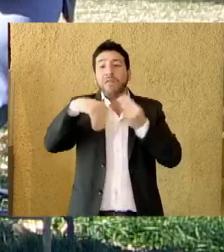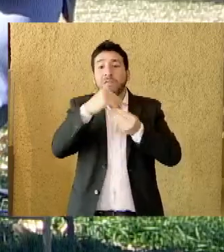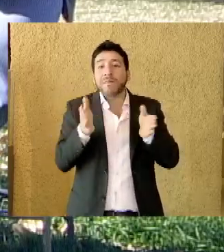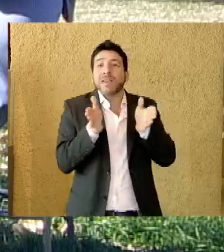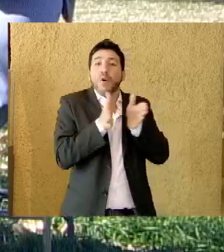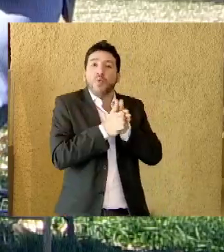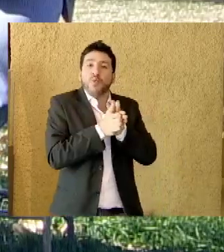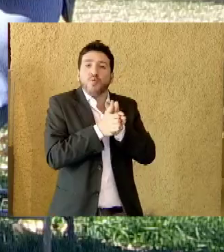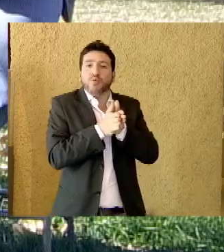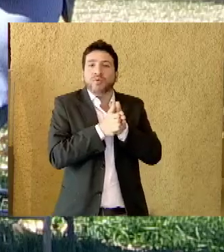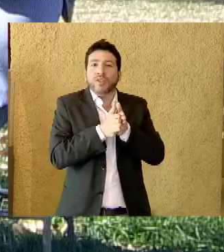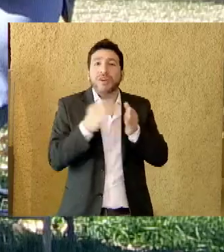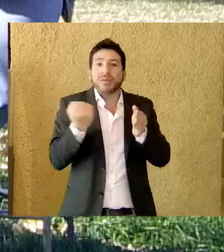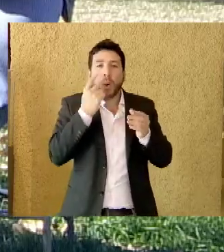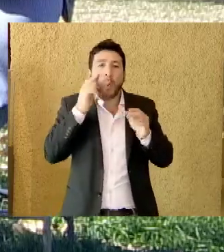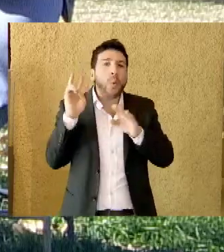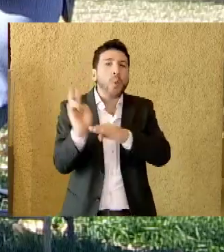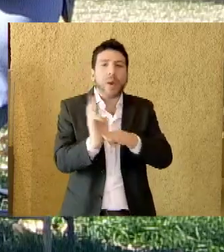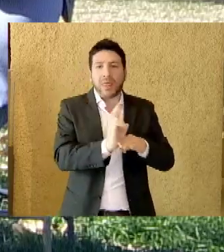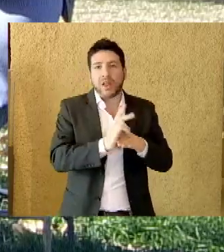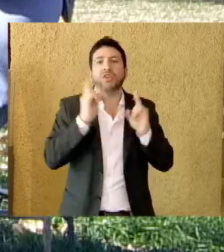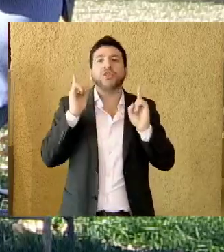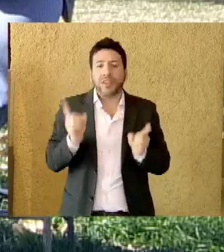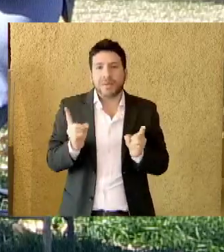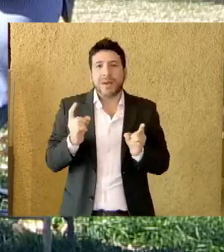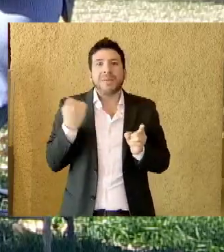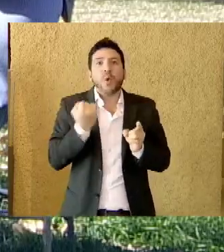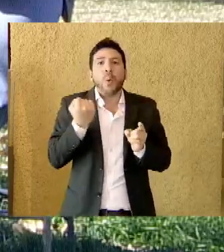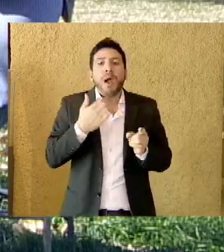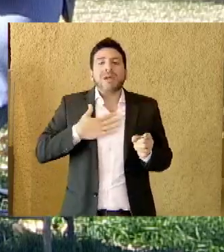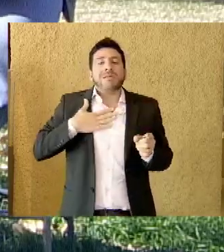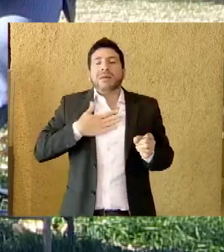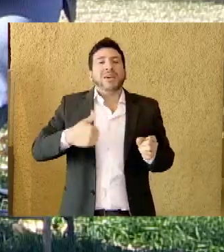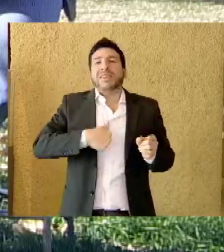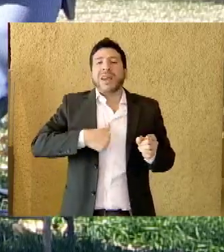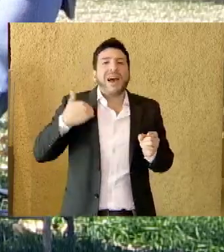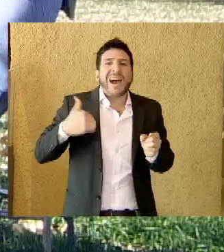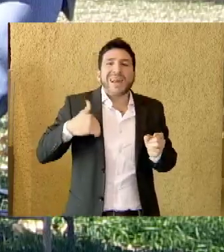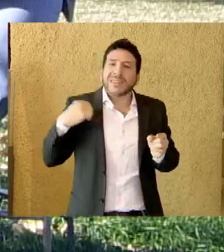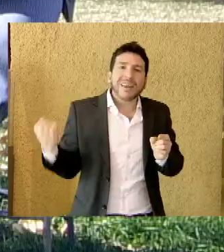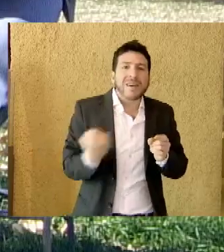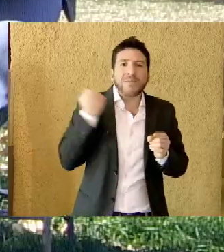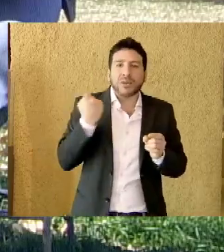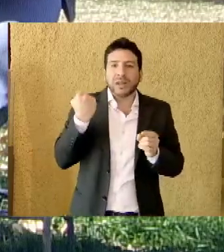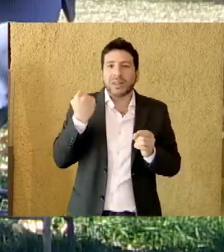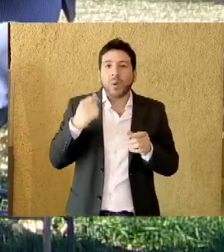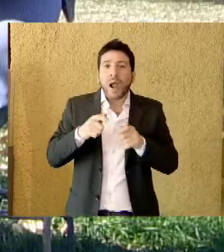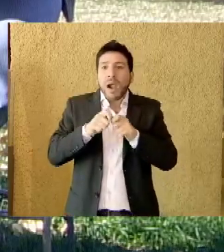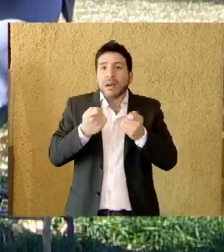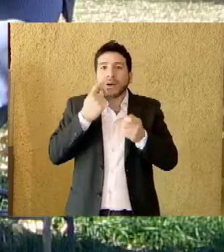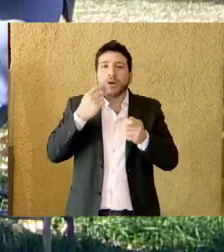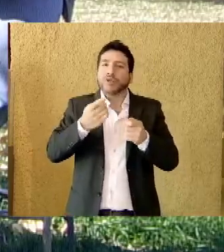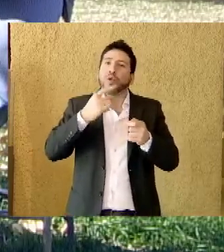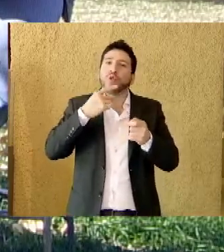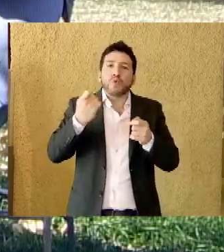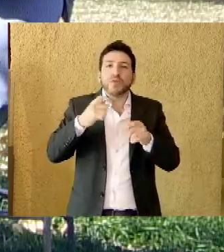distancia, por supuesto, cuidándonos, pero bueno, sintiéndonos argentinos, por supuesto, como tiene que ser en esta fecha. Con los pastelitos, me anoto yo. Bueno, muy